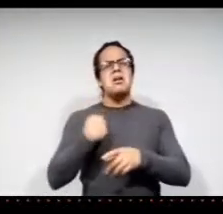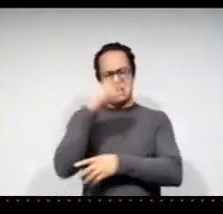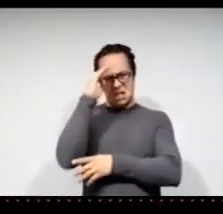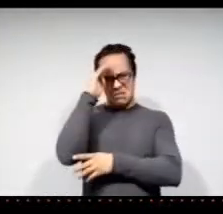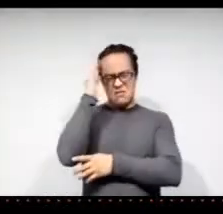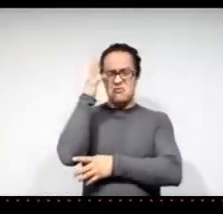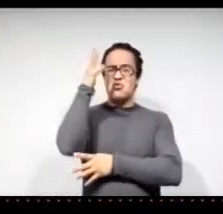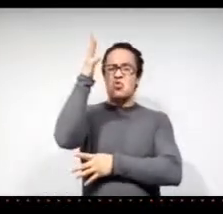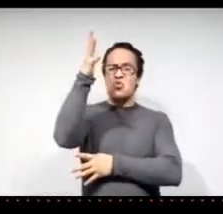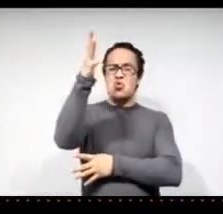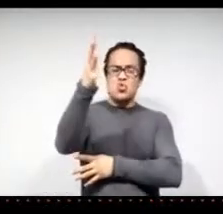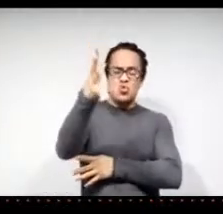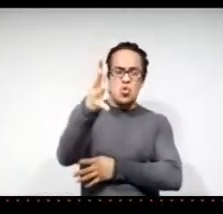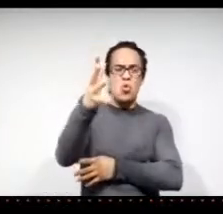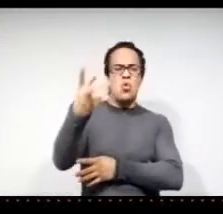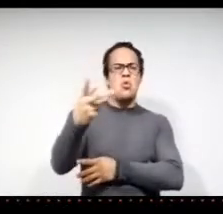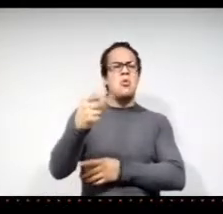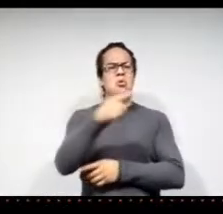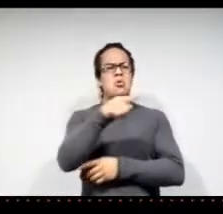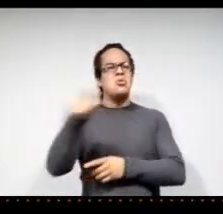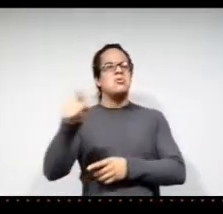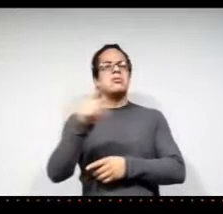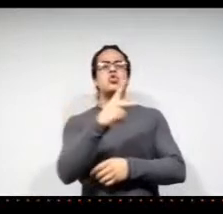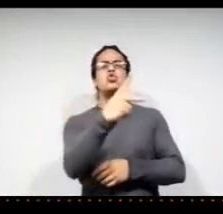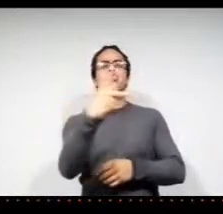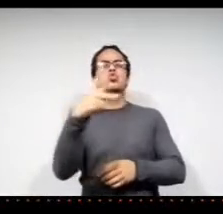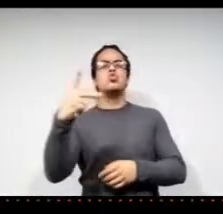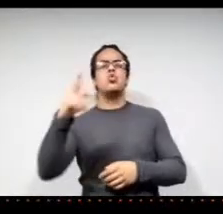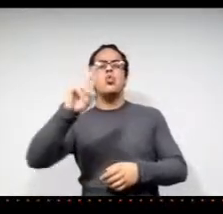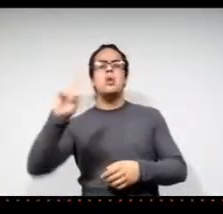¿Qué es lo que están planteando en sus universidades